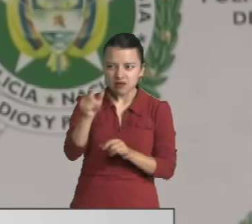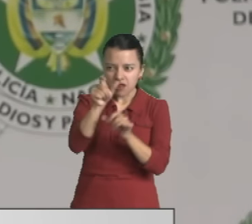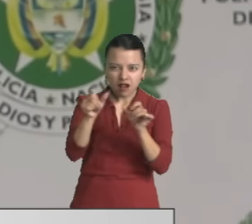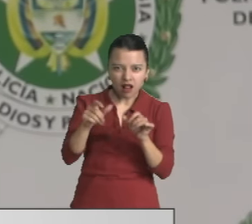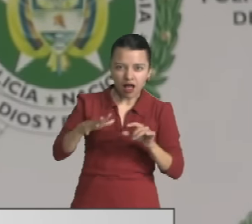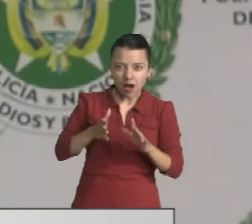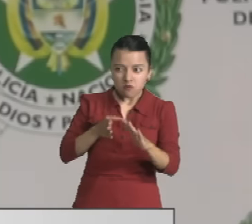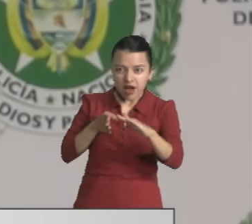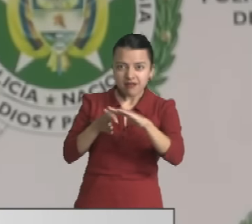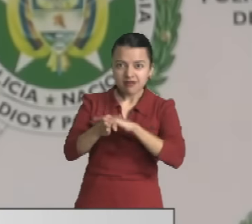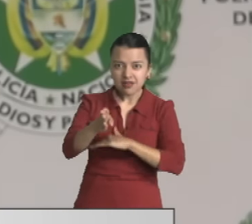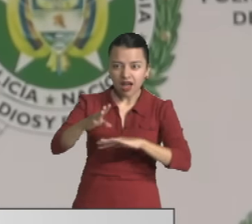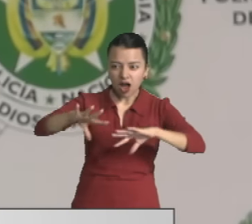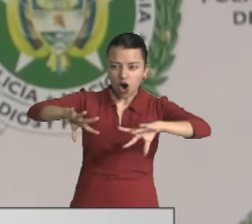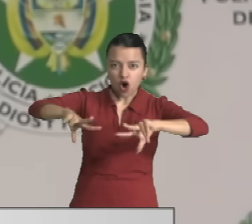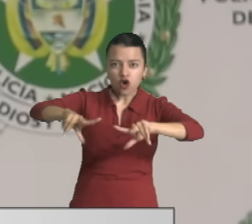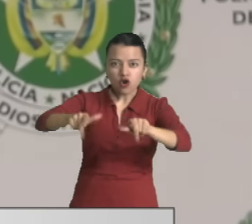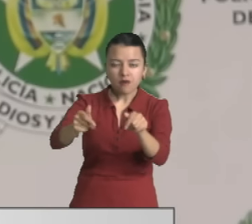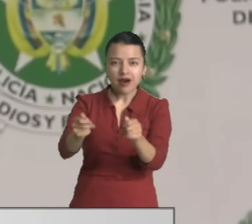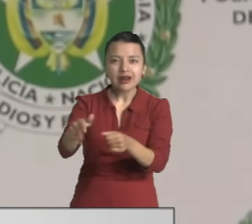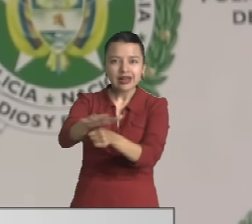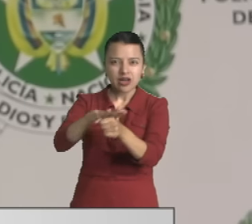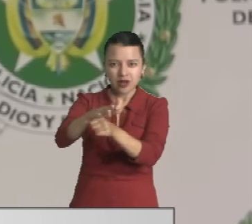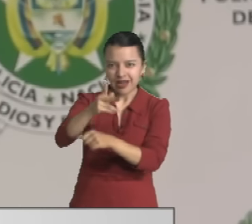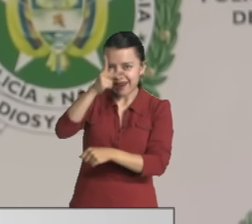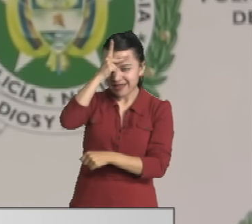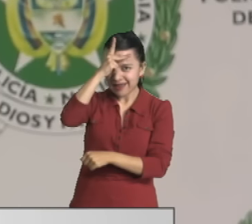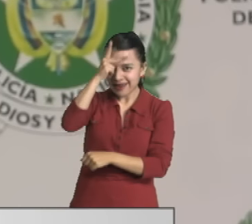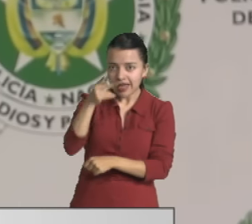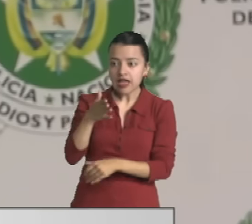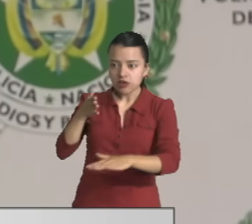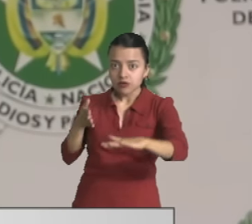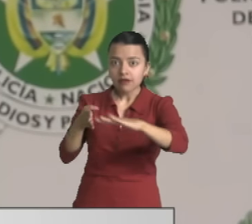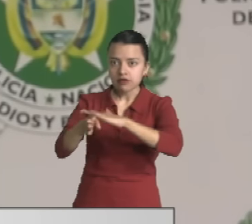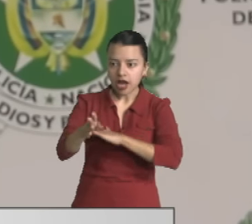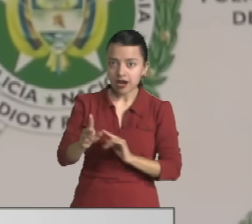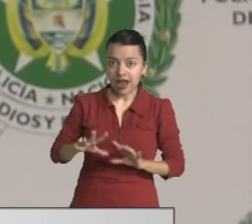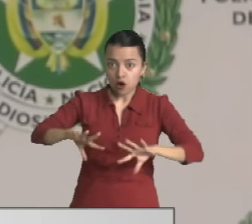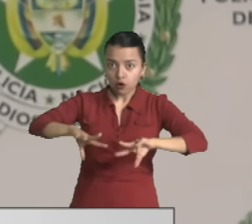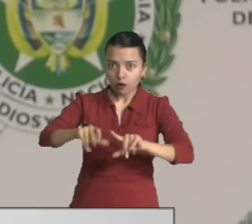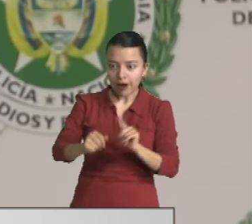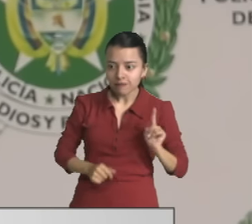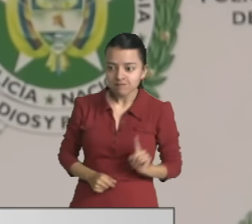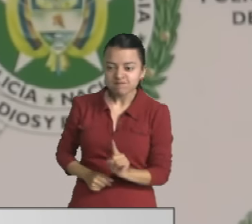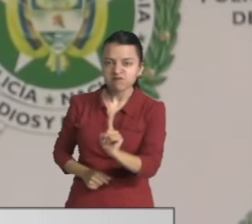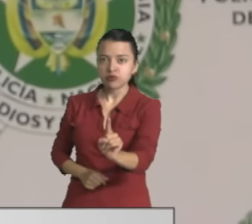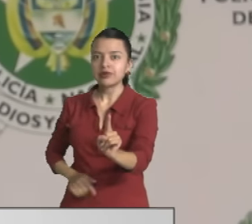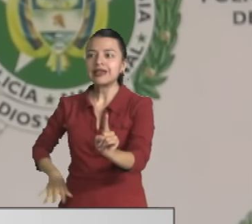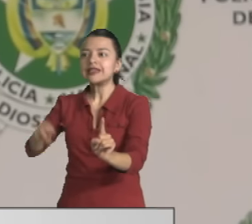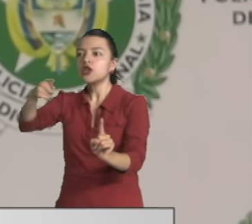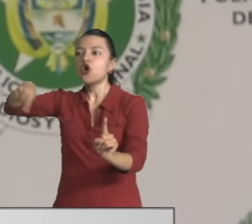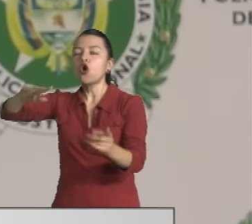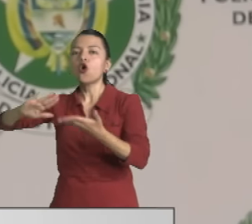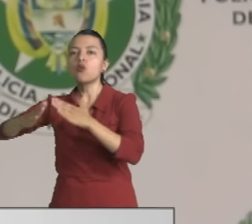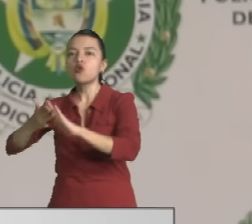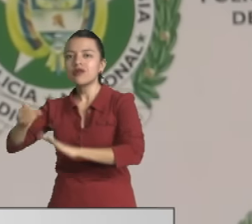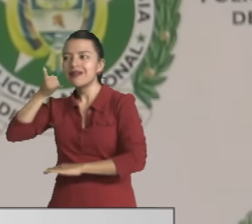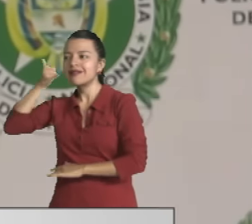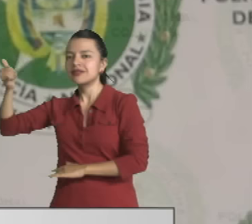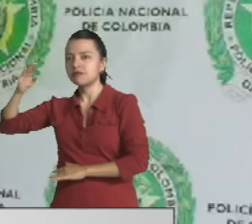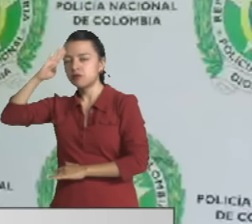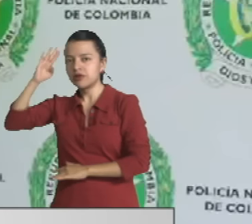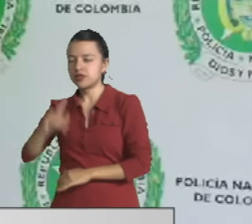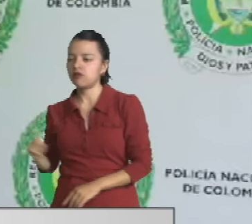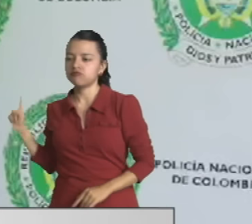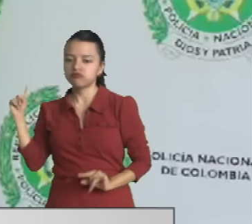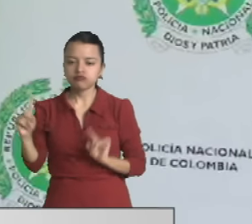establecimiento comercial en la localidad de Kennedy. Ellos atienden el caso y son recibidos a disparos por parte de los